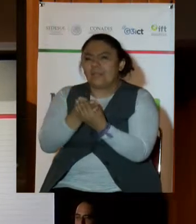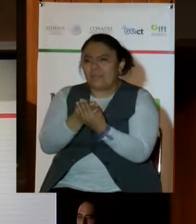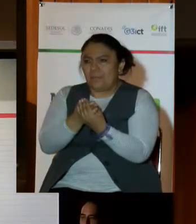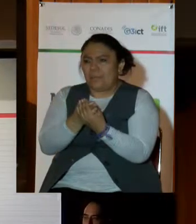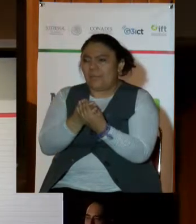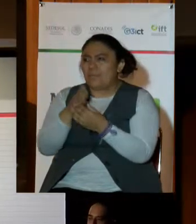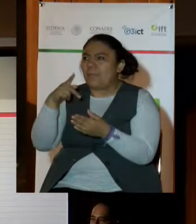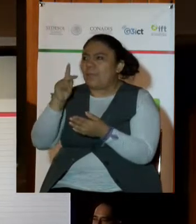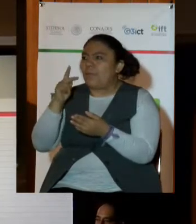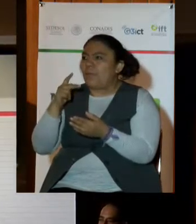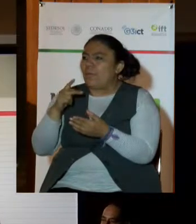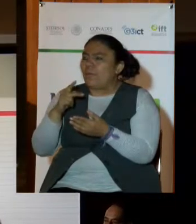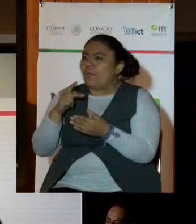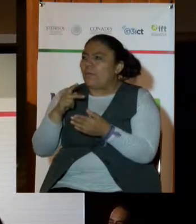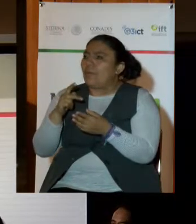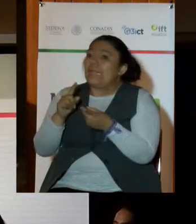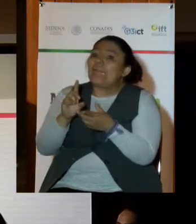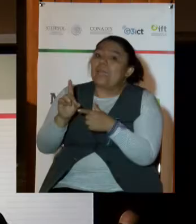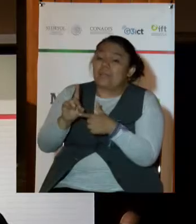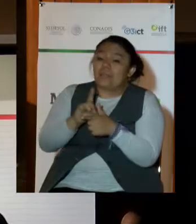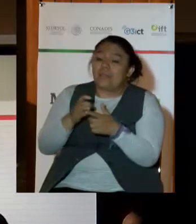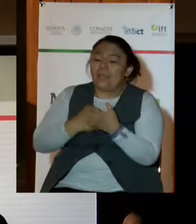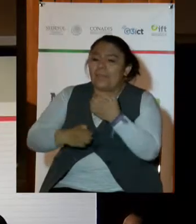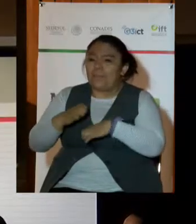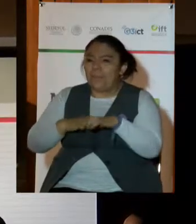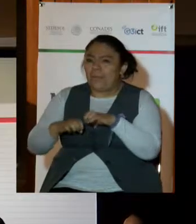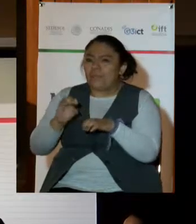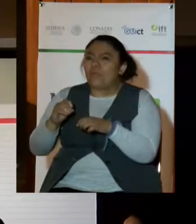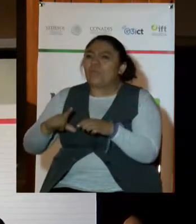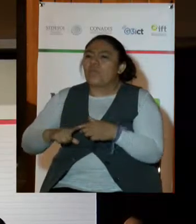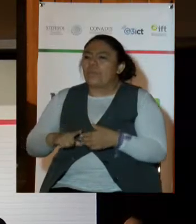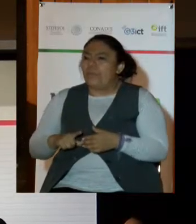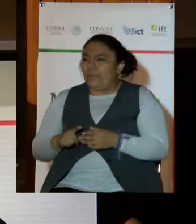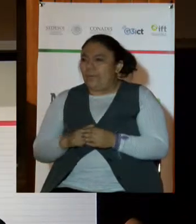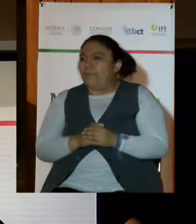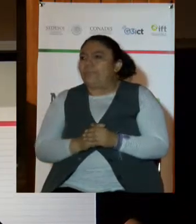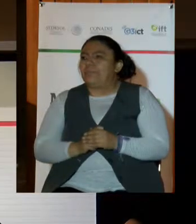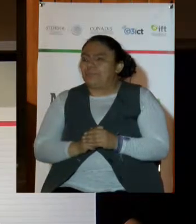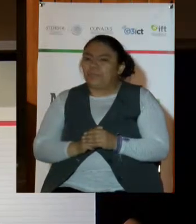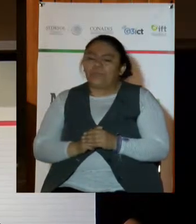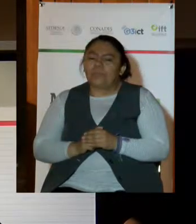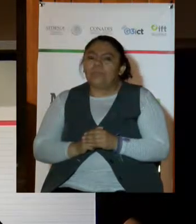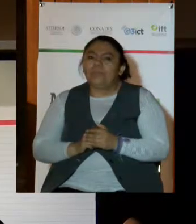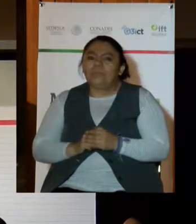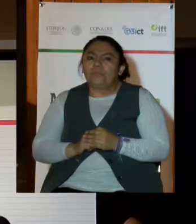Hola, buenas tardes. Mi nombre es Silvia. Yo le quiero hacer una pregunta a Mónica.